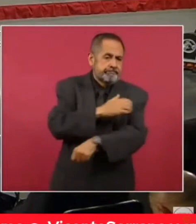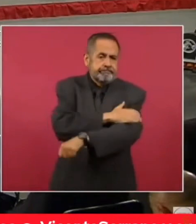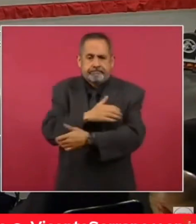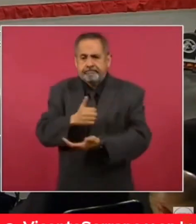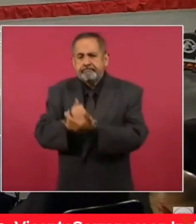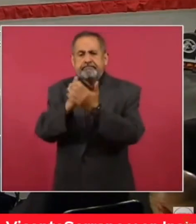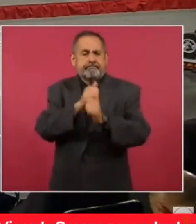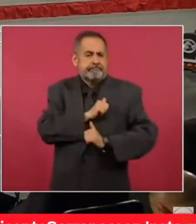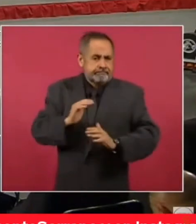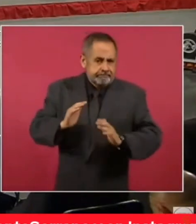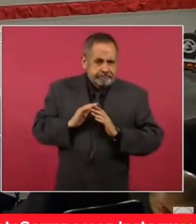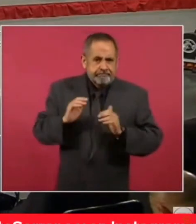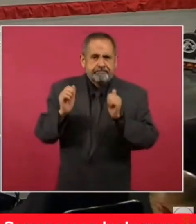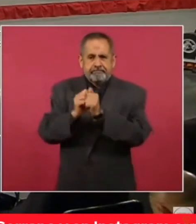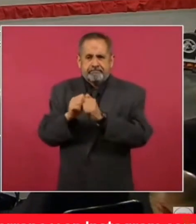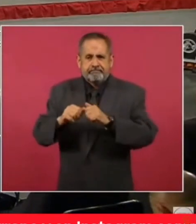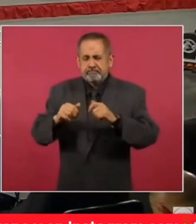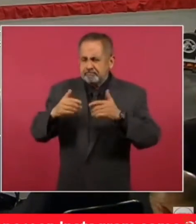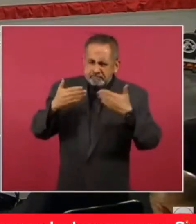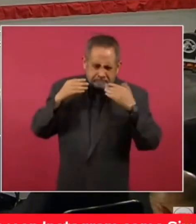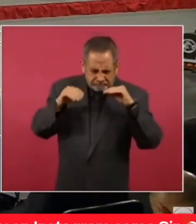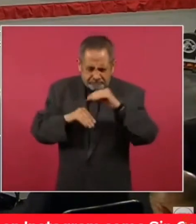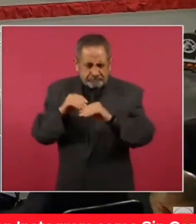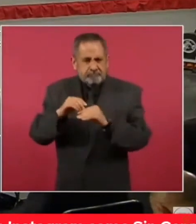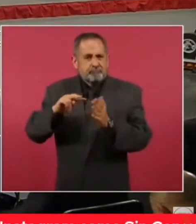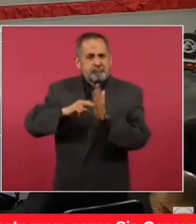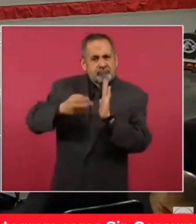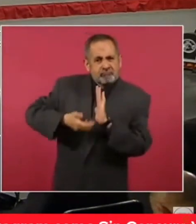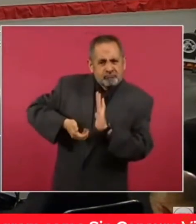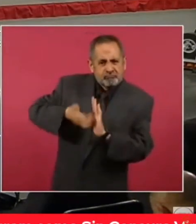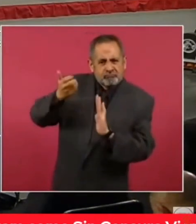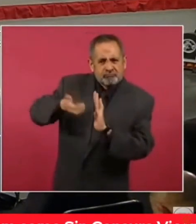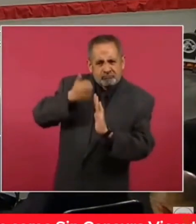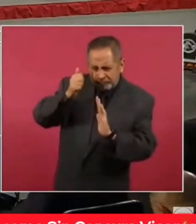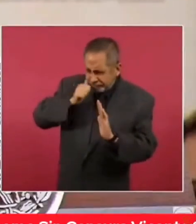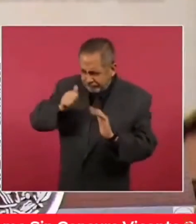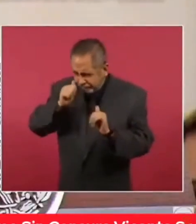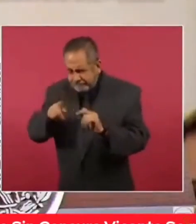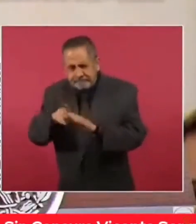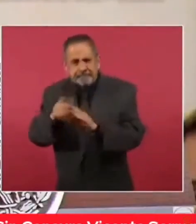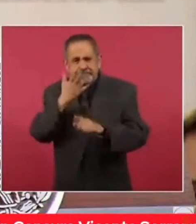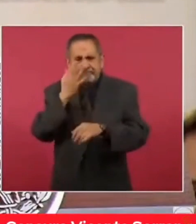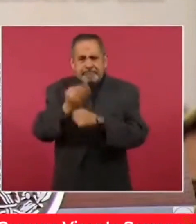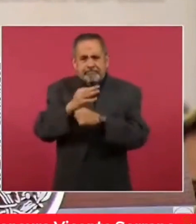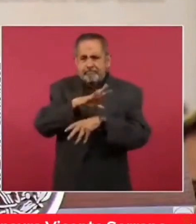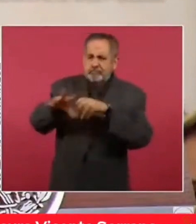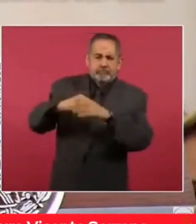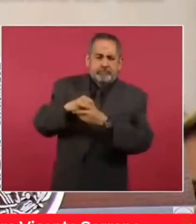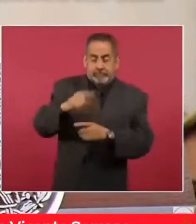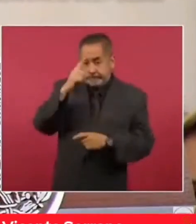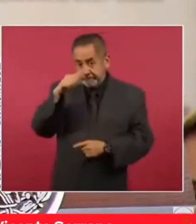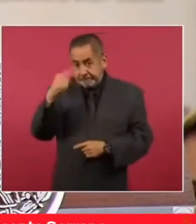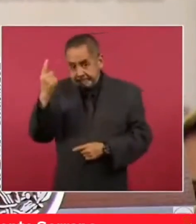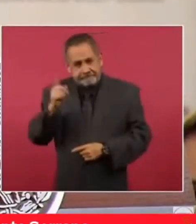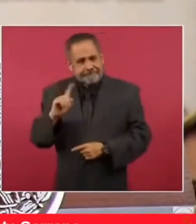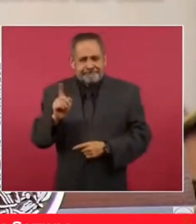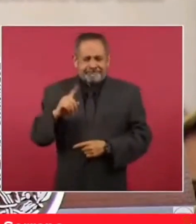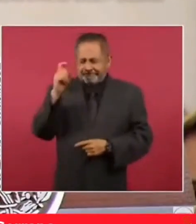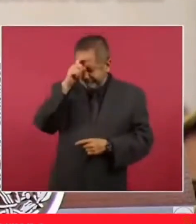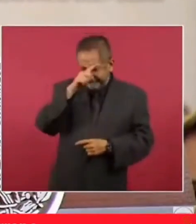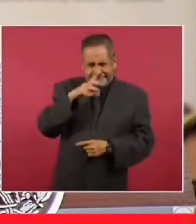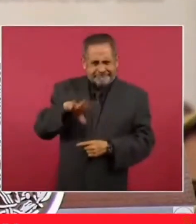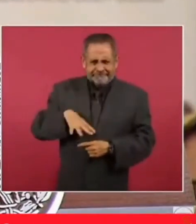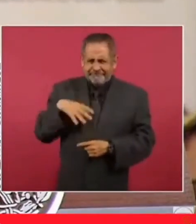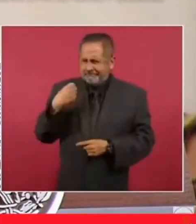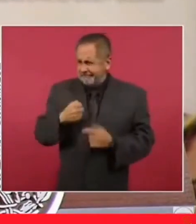el ejército con su mejor rostro, arqueólogos, estudiantes y servidores públicos. No fue fácil, se requirió un enorme